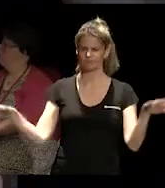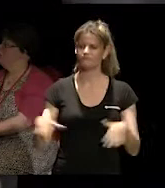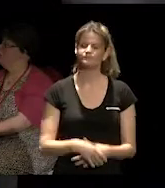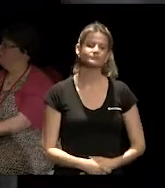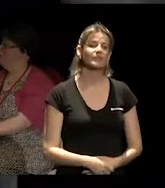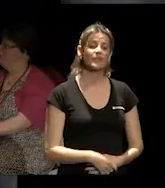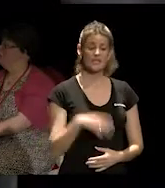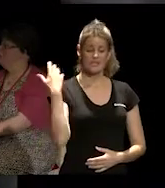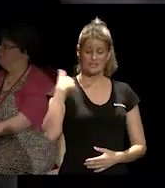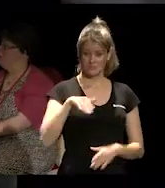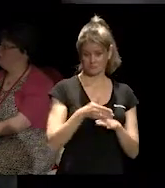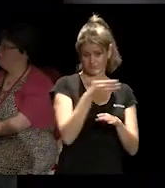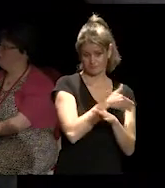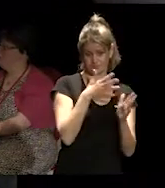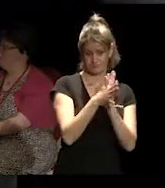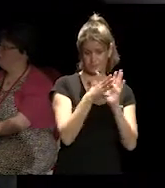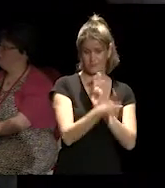Establecida esta premisa,